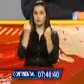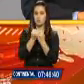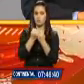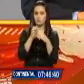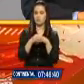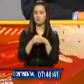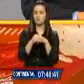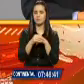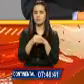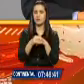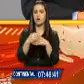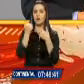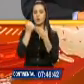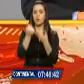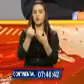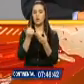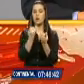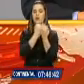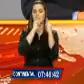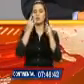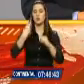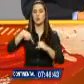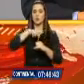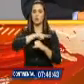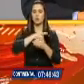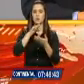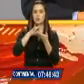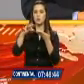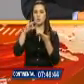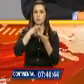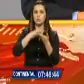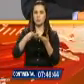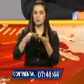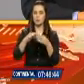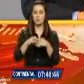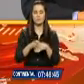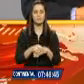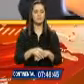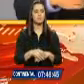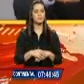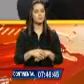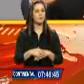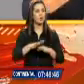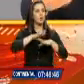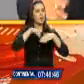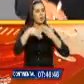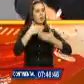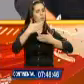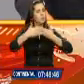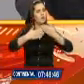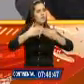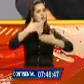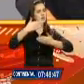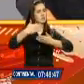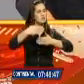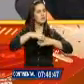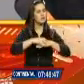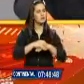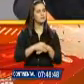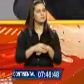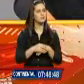la emancipación de los pueblos bajo el colonialismo. ¿Cómo avanzar, señor Yacoub?